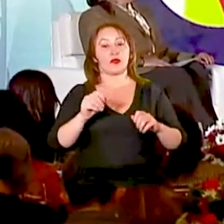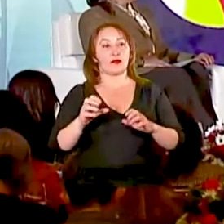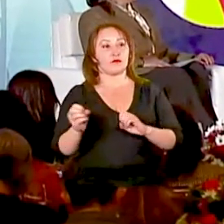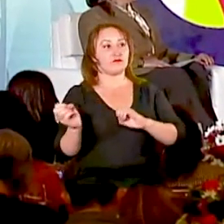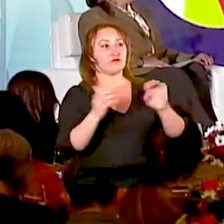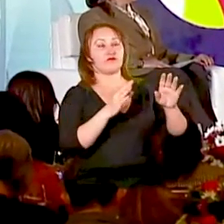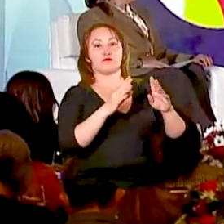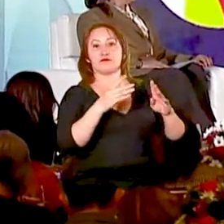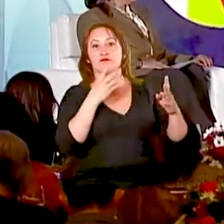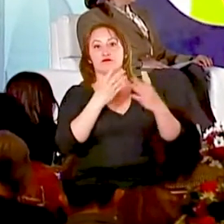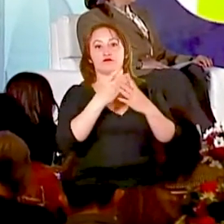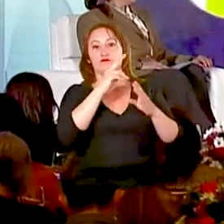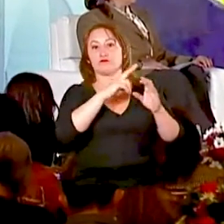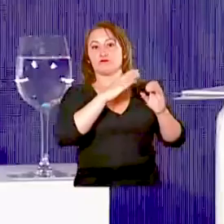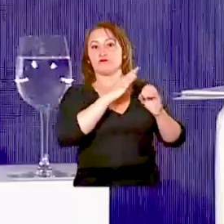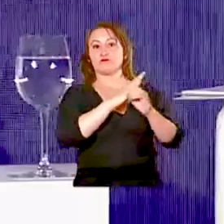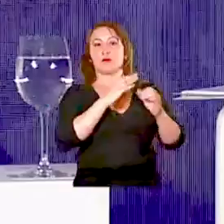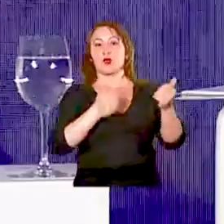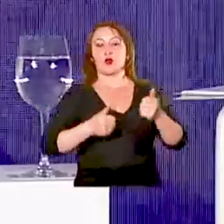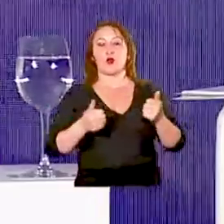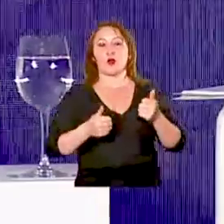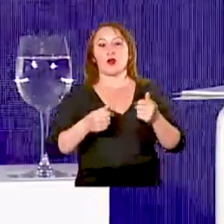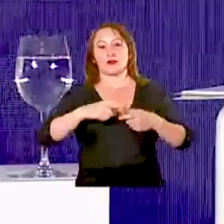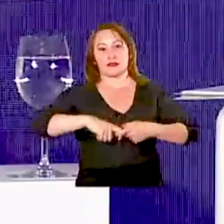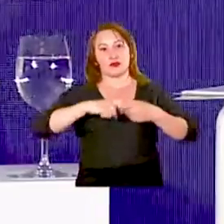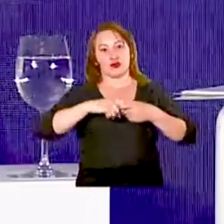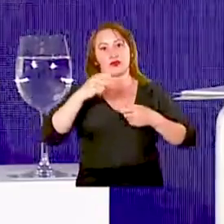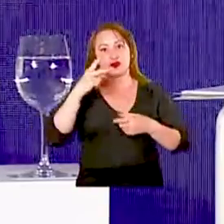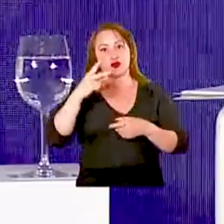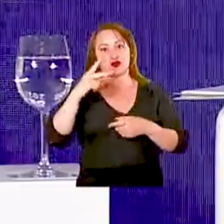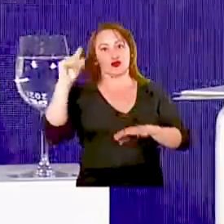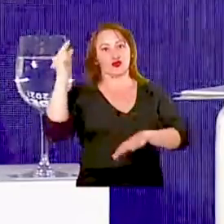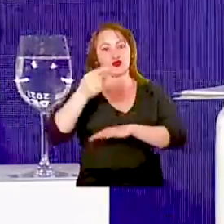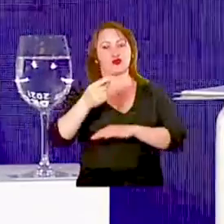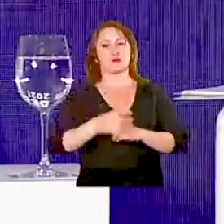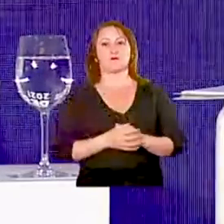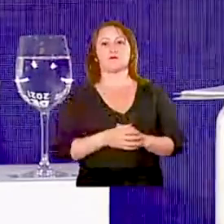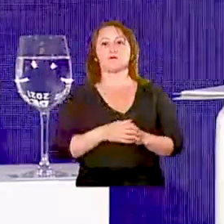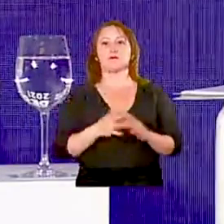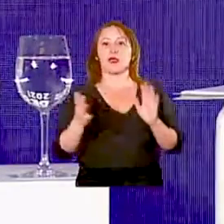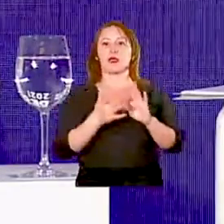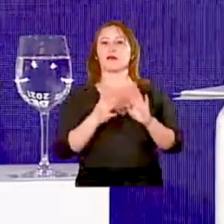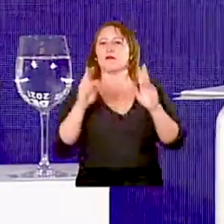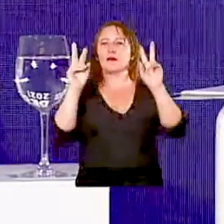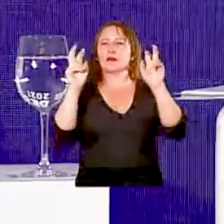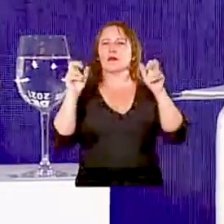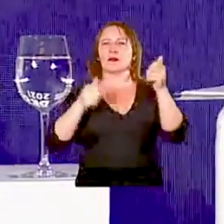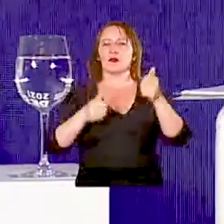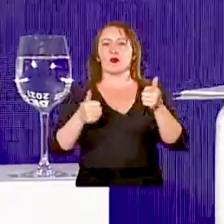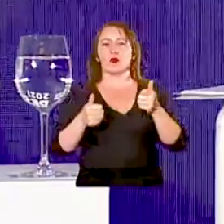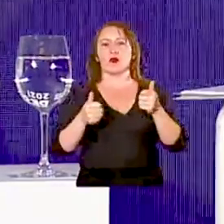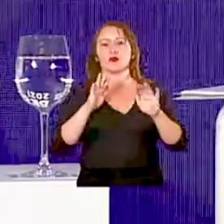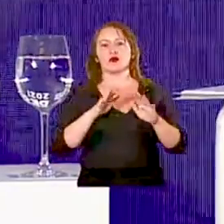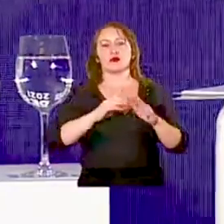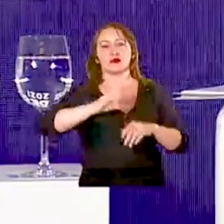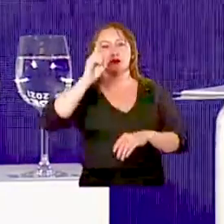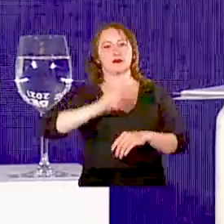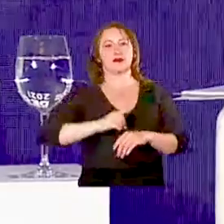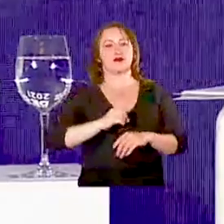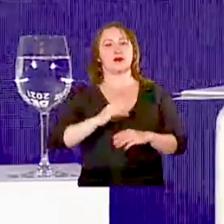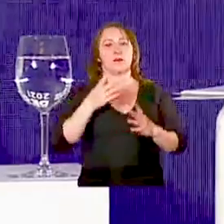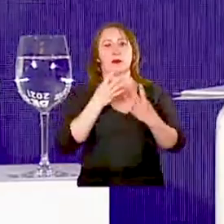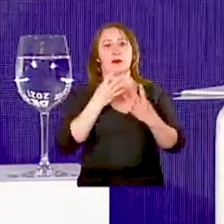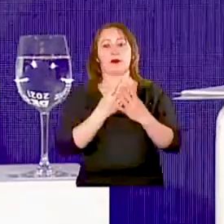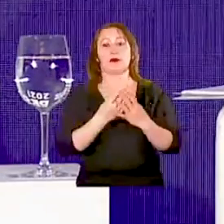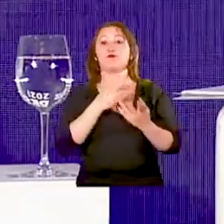e inhabilitados, esas dos son las sanciones a las que se refiere la sentencia, respecto a mediante una decisión de carácter penal.